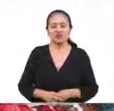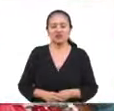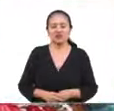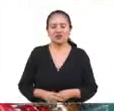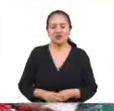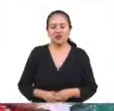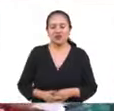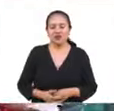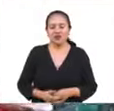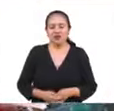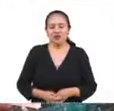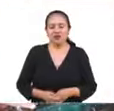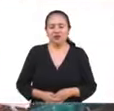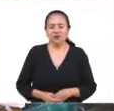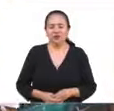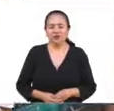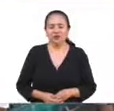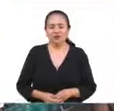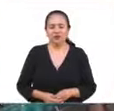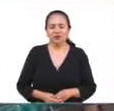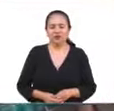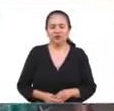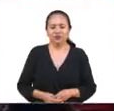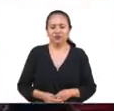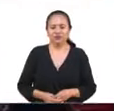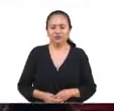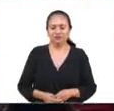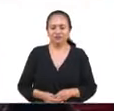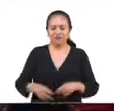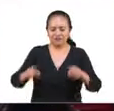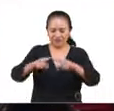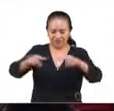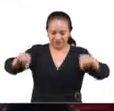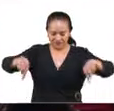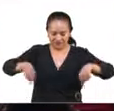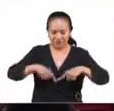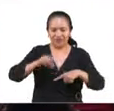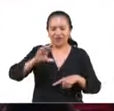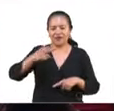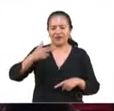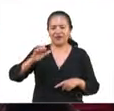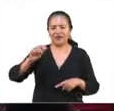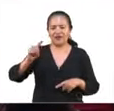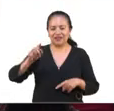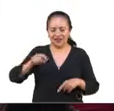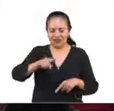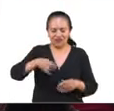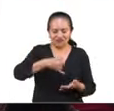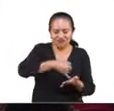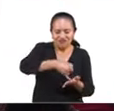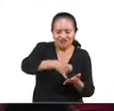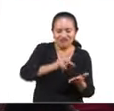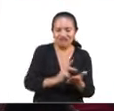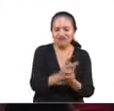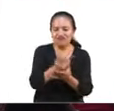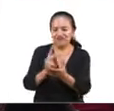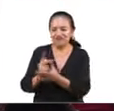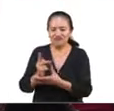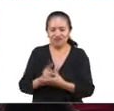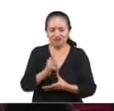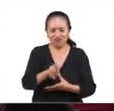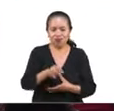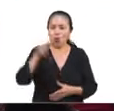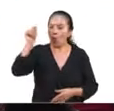Hemos cumplido la meta de hectáreas y ustedes están sembrando un